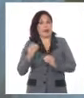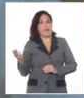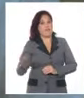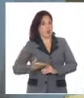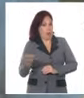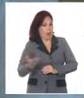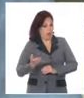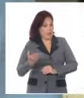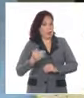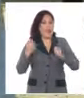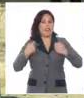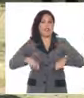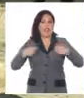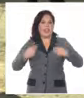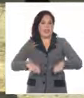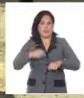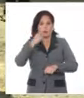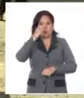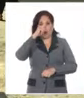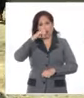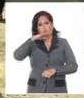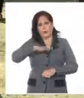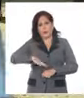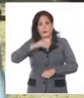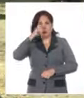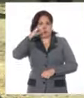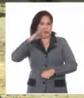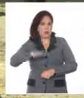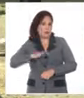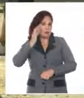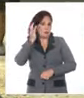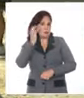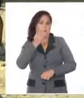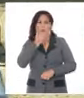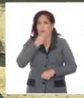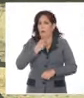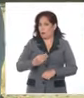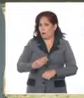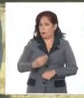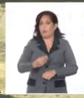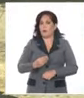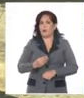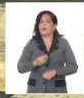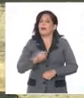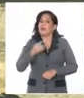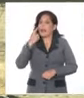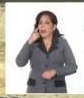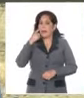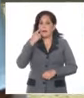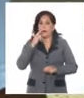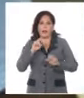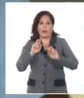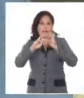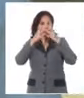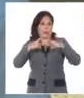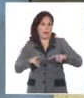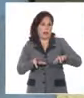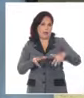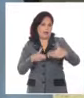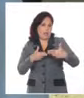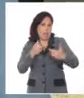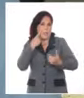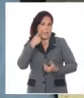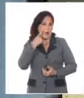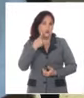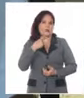los derechos de las niñas, los niños y los adolescentes, con el consumo cultural y su impacto en la vida y demás